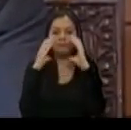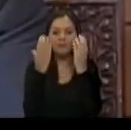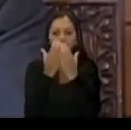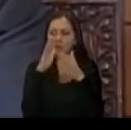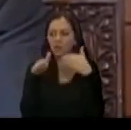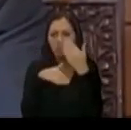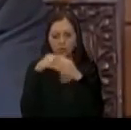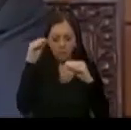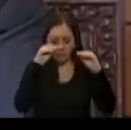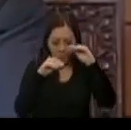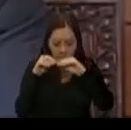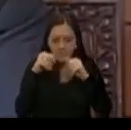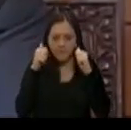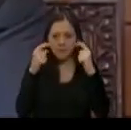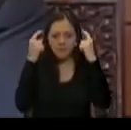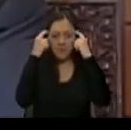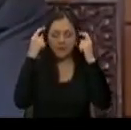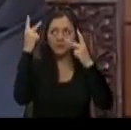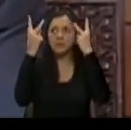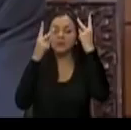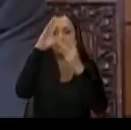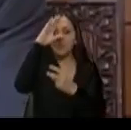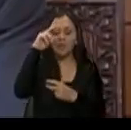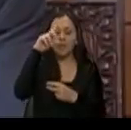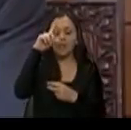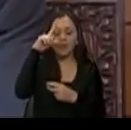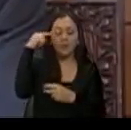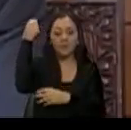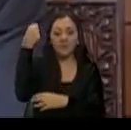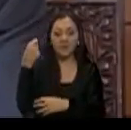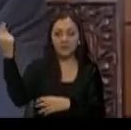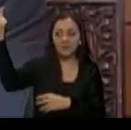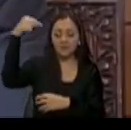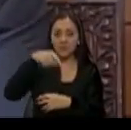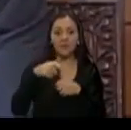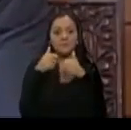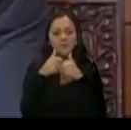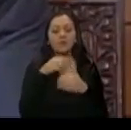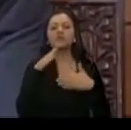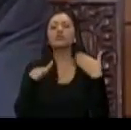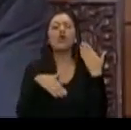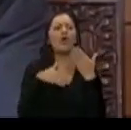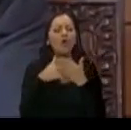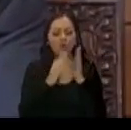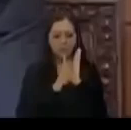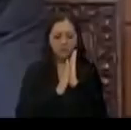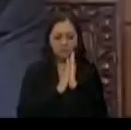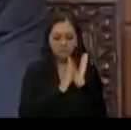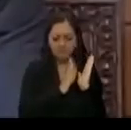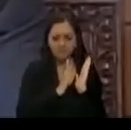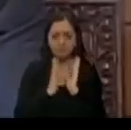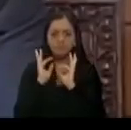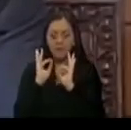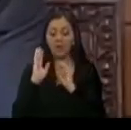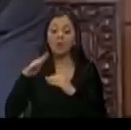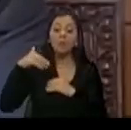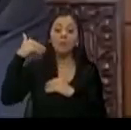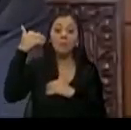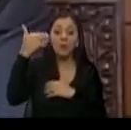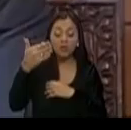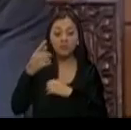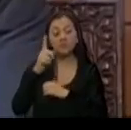del Papa. Eso lo estamos desarrollando ya y en su momento, yo creo que en los próximos días,